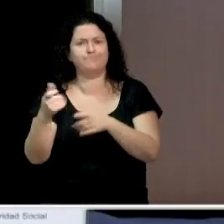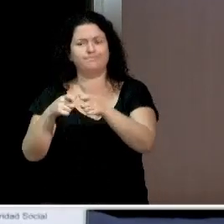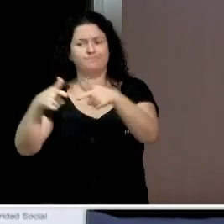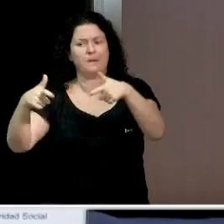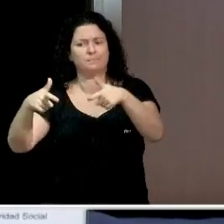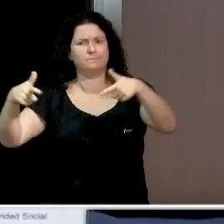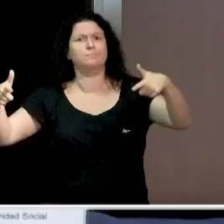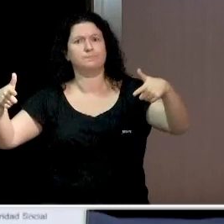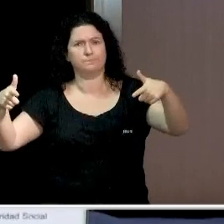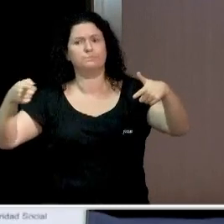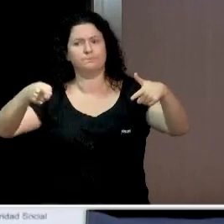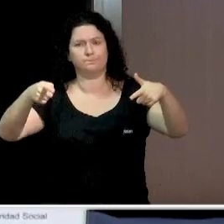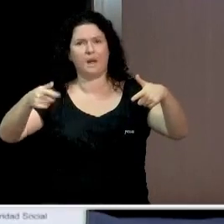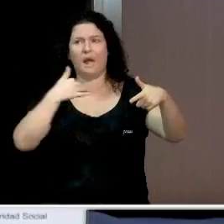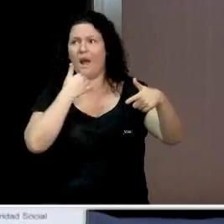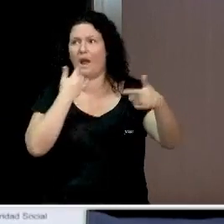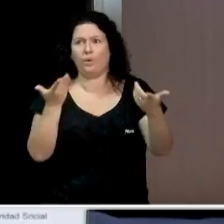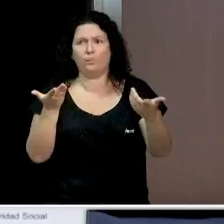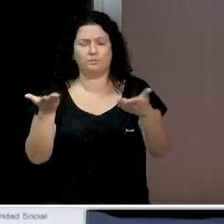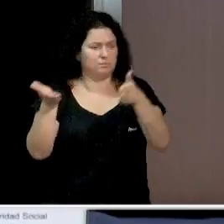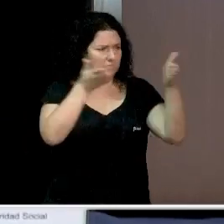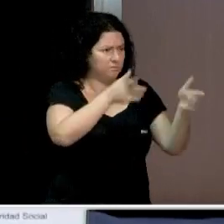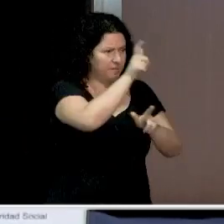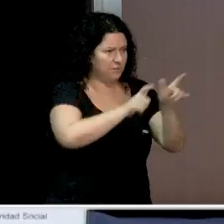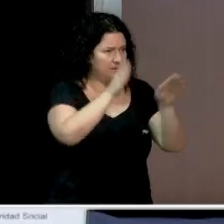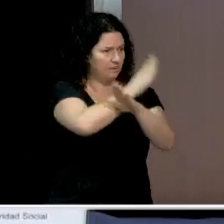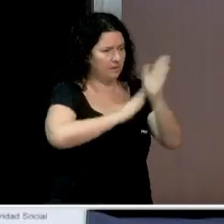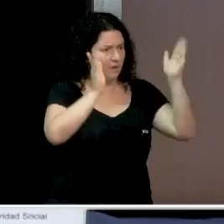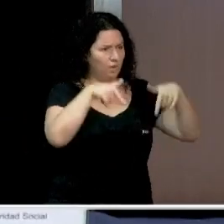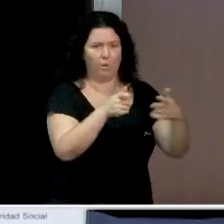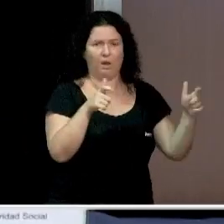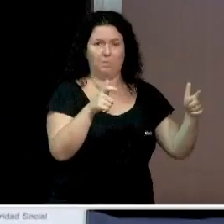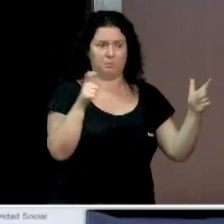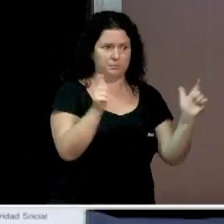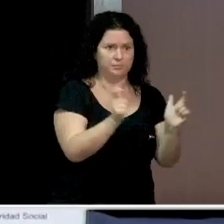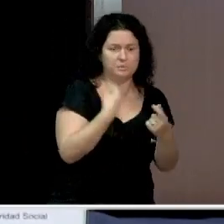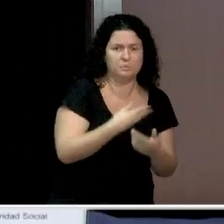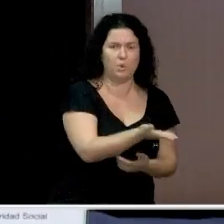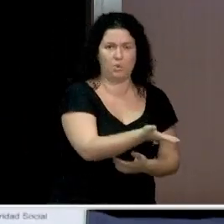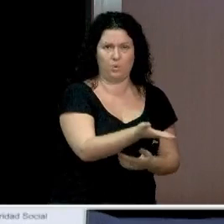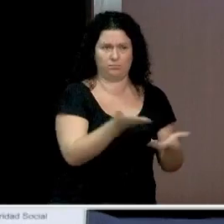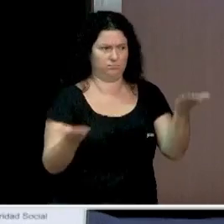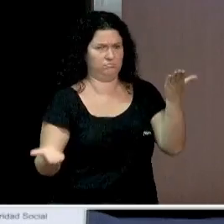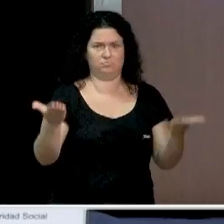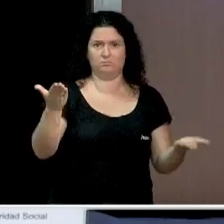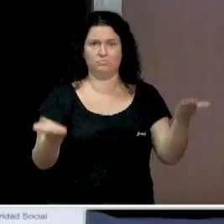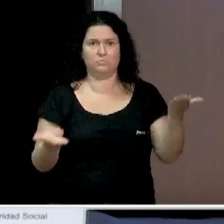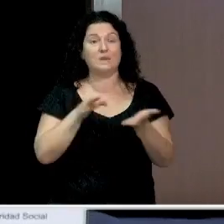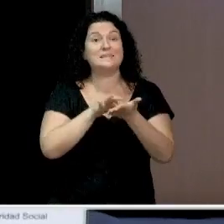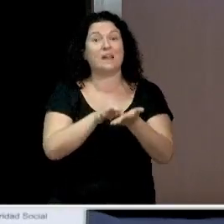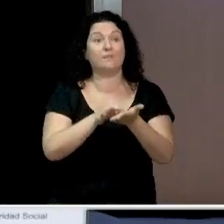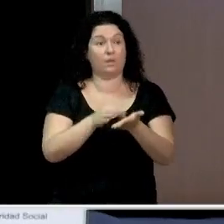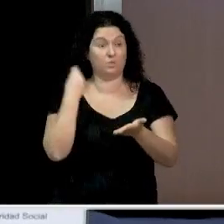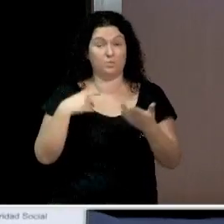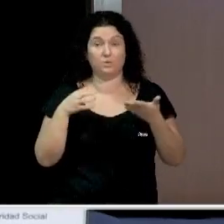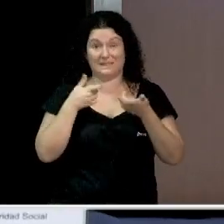paro y no se produce este fenómeno para las personas sin discapacidad. El sector servicios es el que